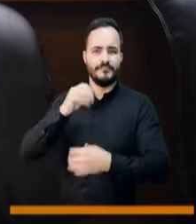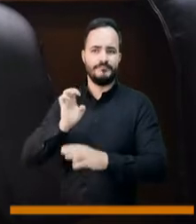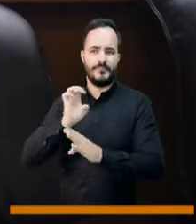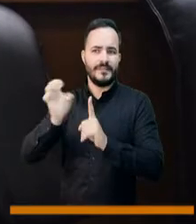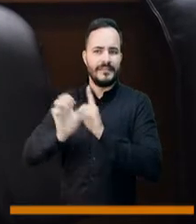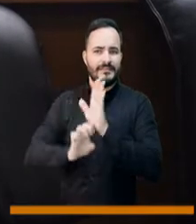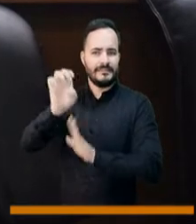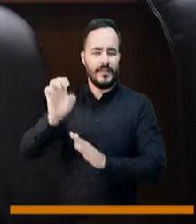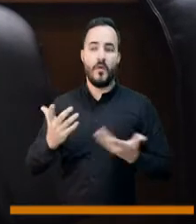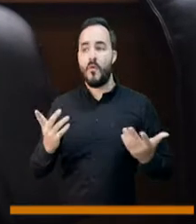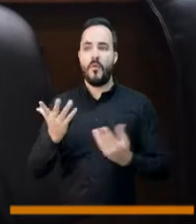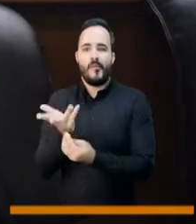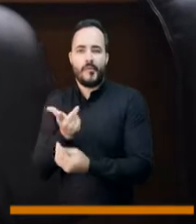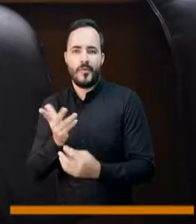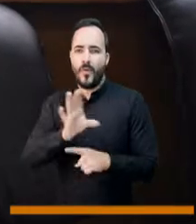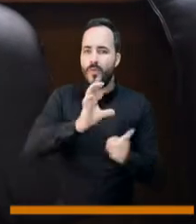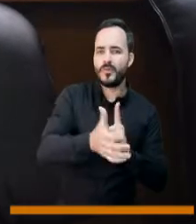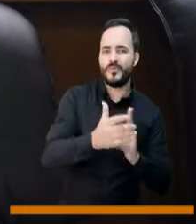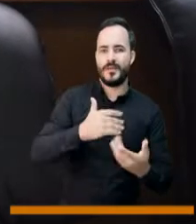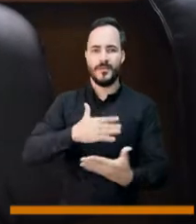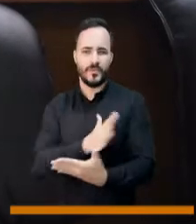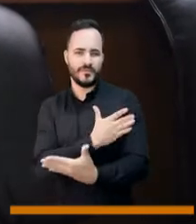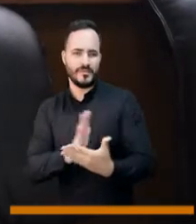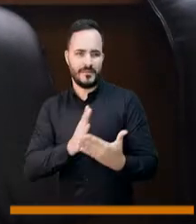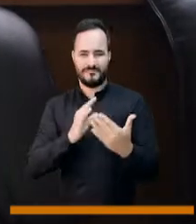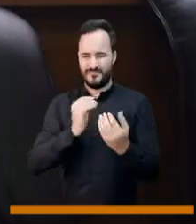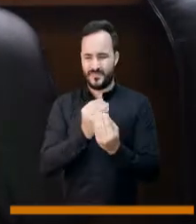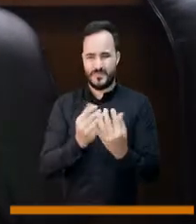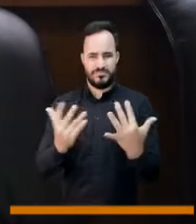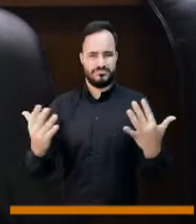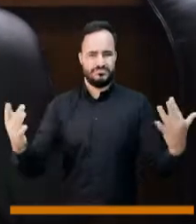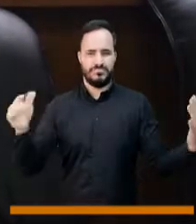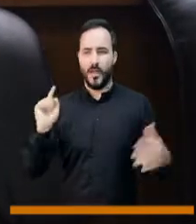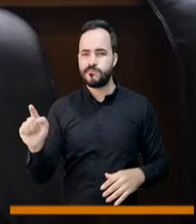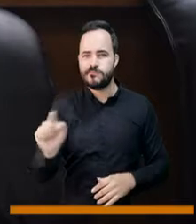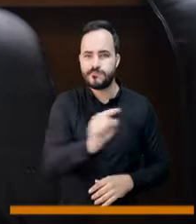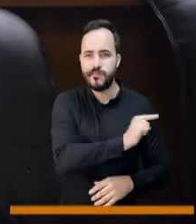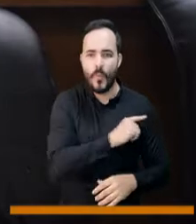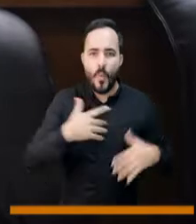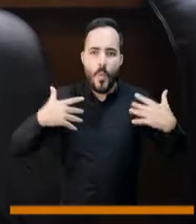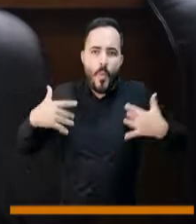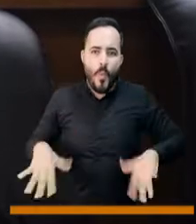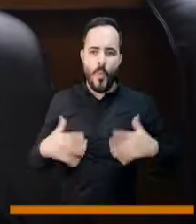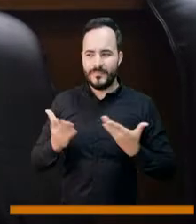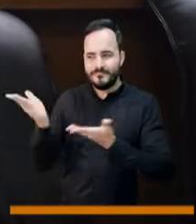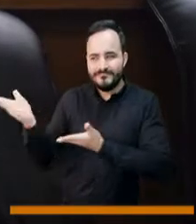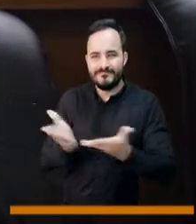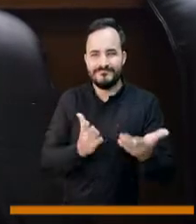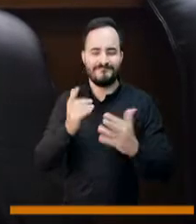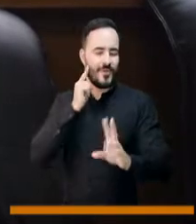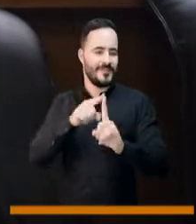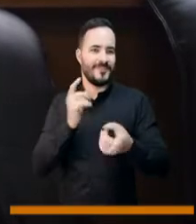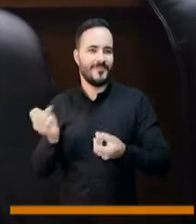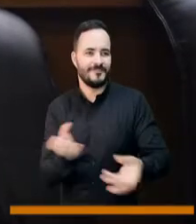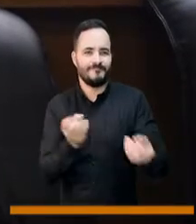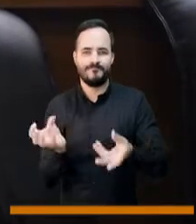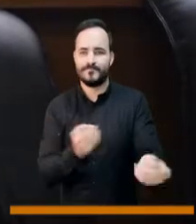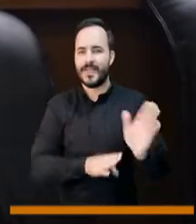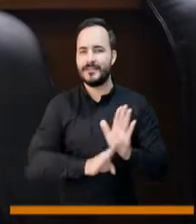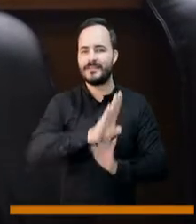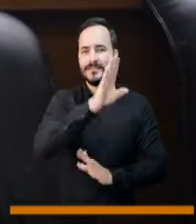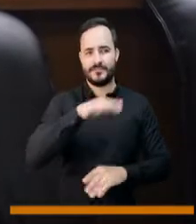creativas, el arte, la cultura, la música, todo lo que signifique